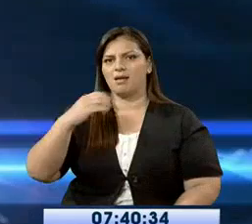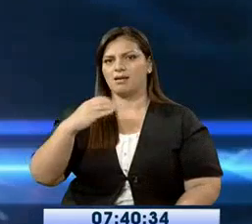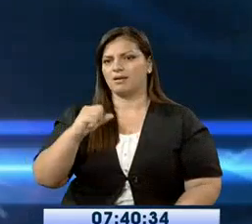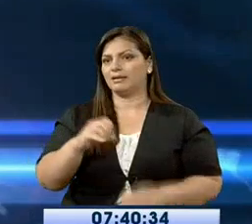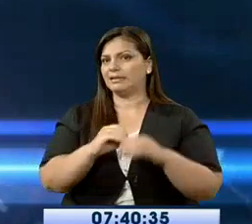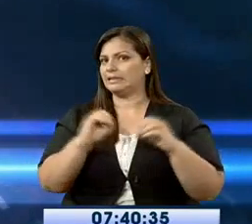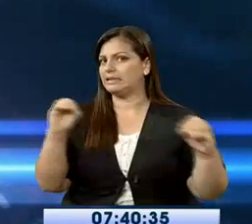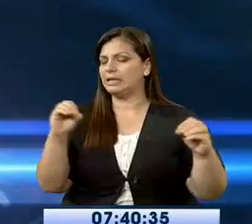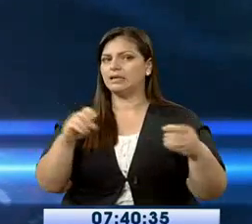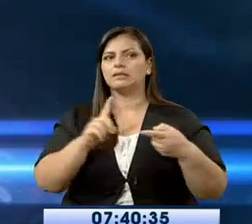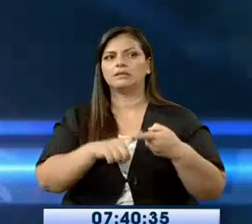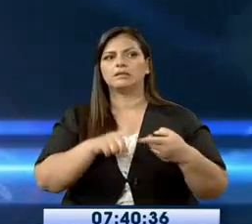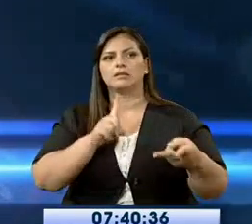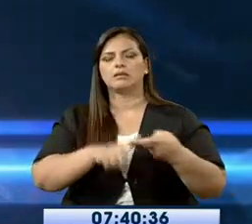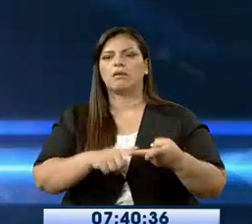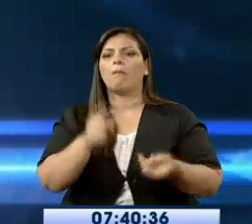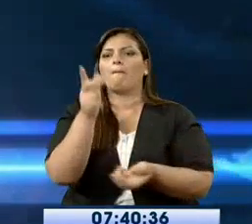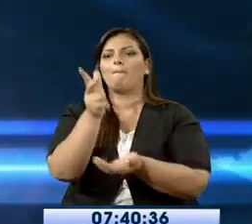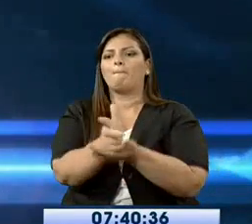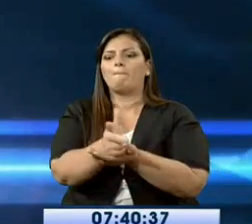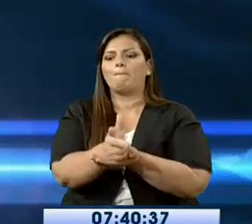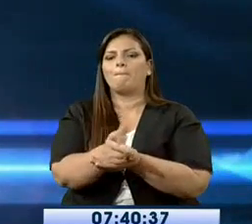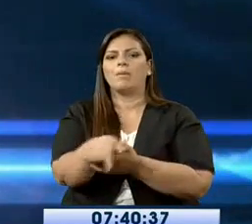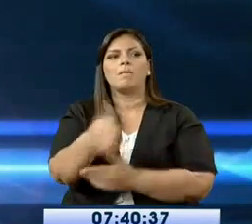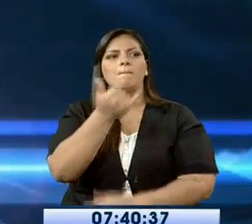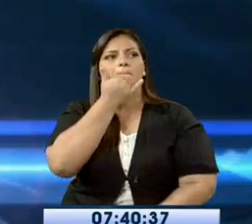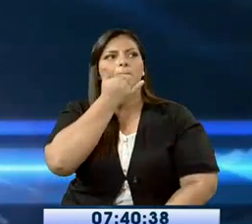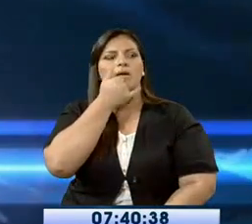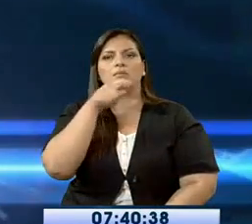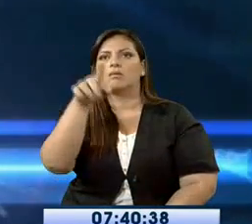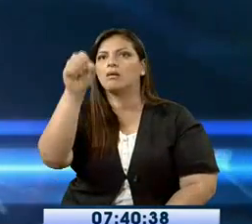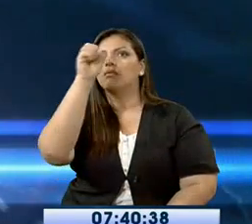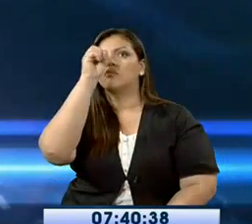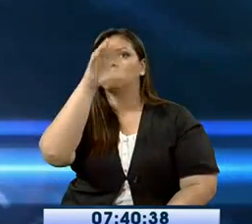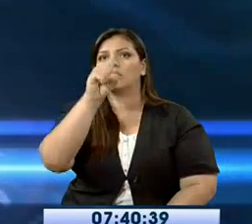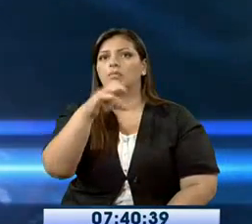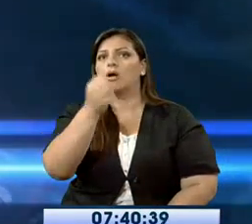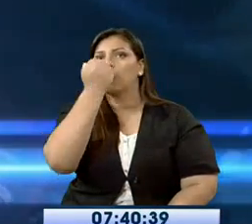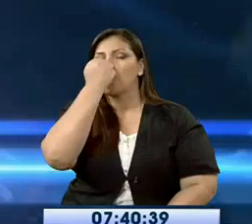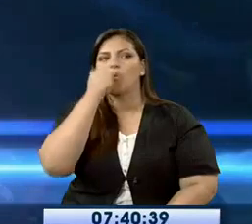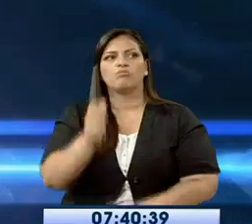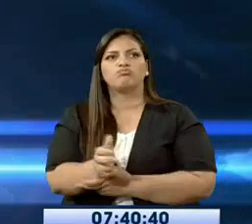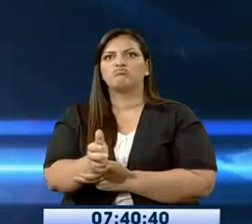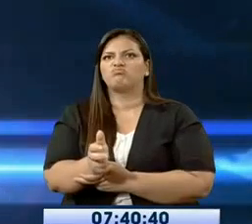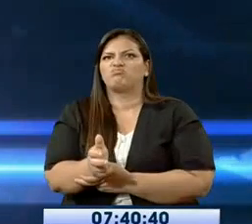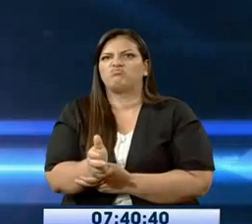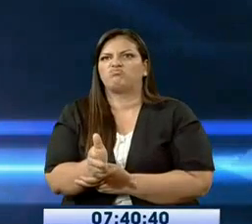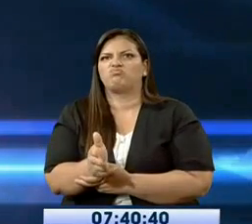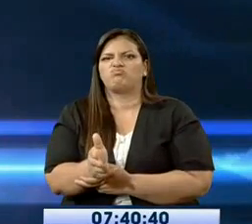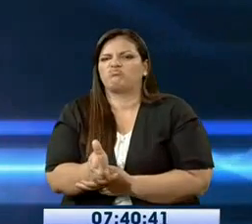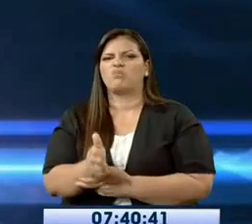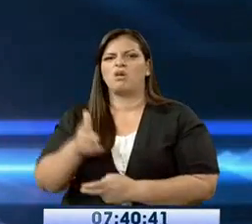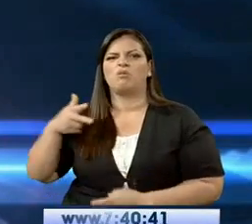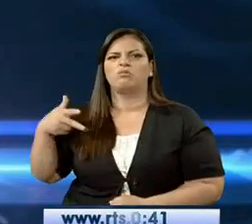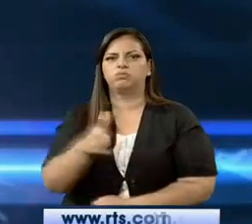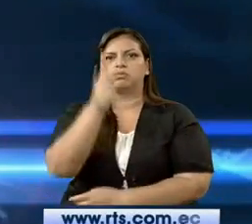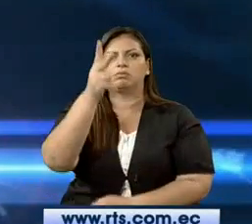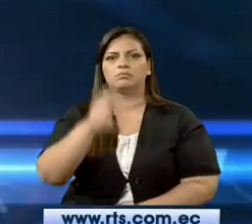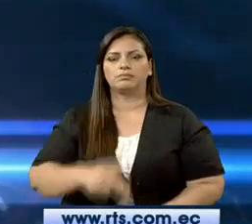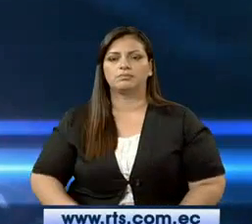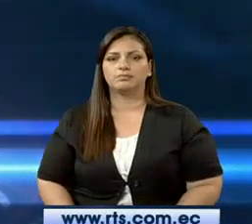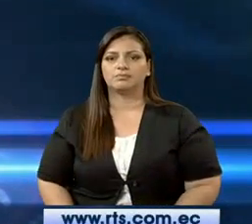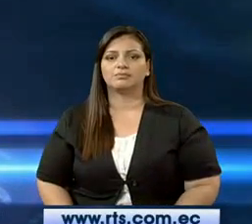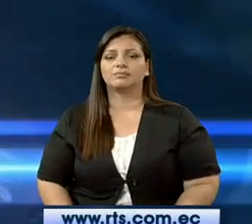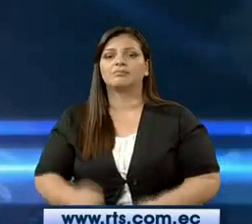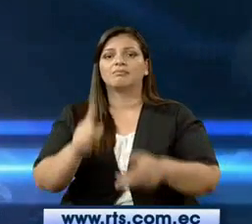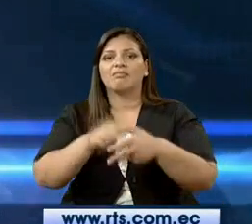veo. Y se pasa la roja. Y se pasa la roja, mira, ahí está, ahí va. Se pasó la roja, ahí va, ya se fue. Con